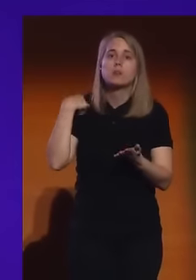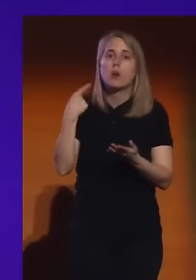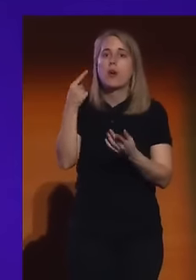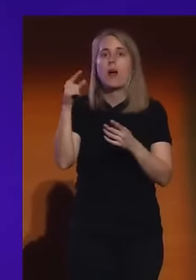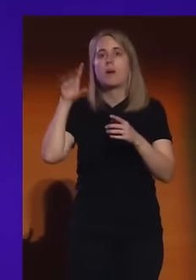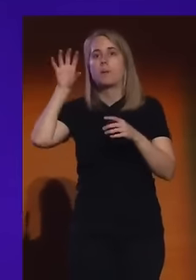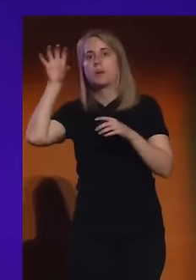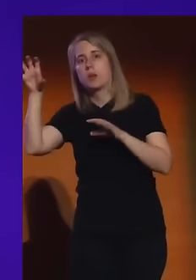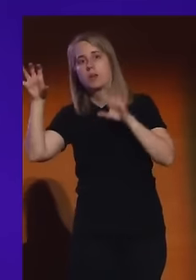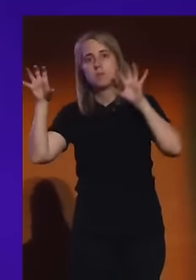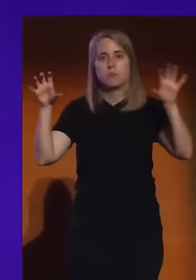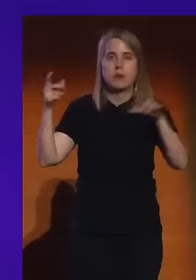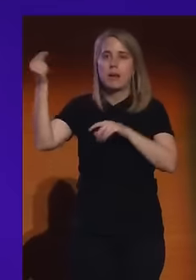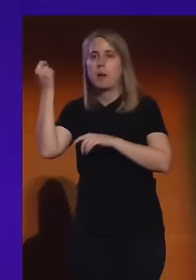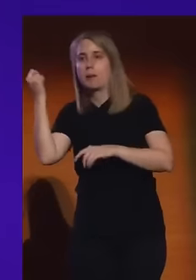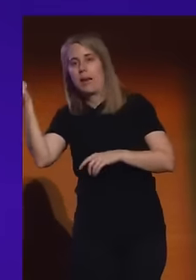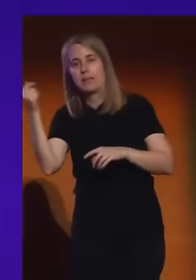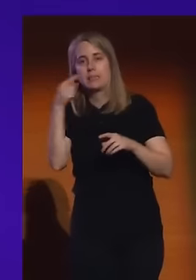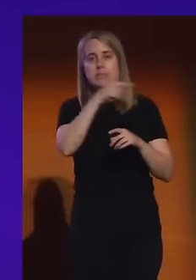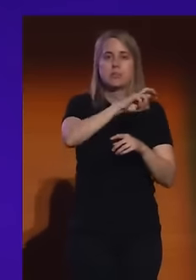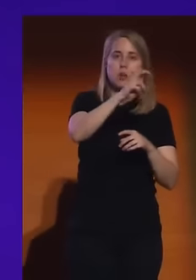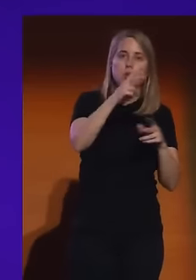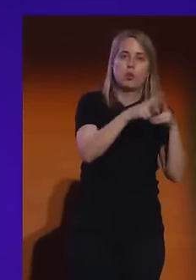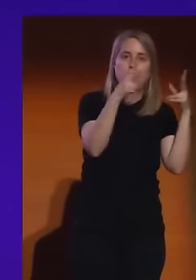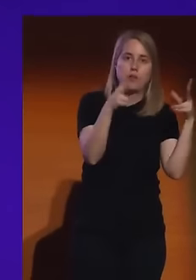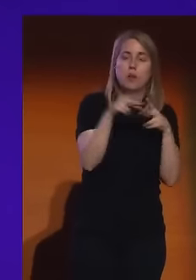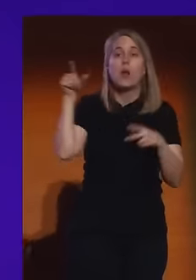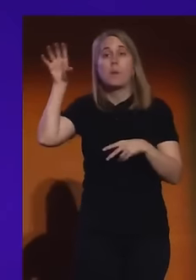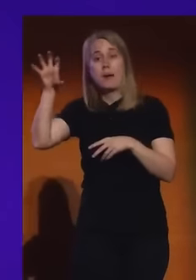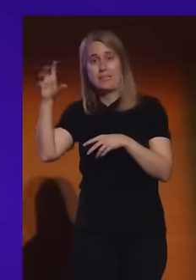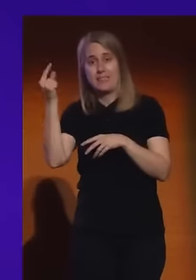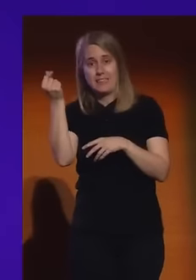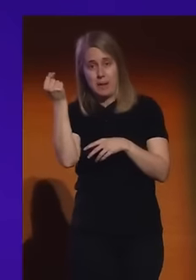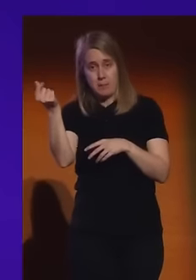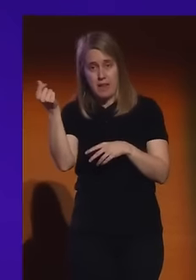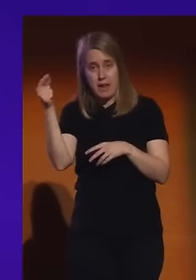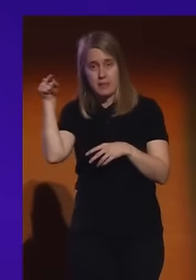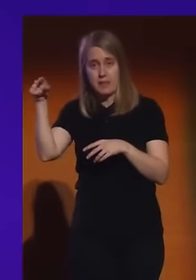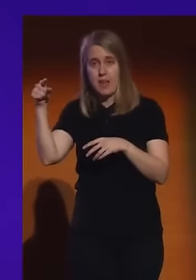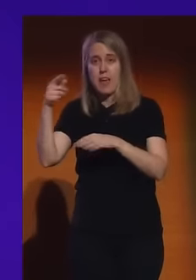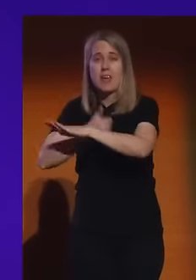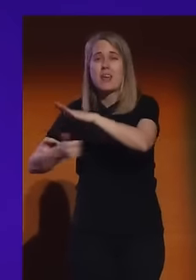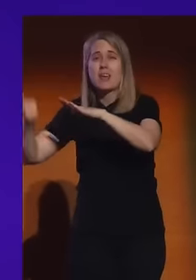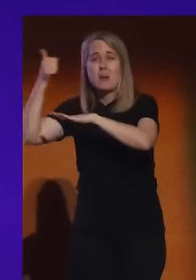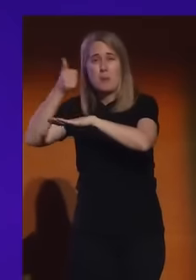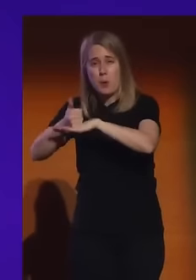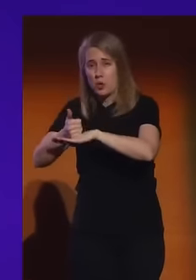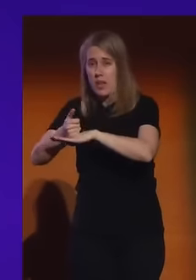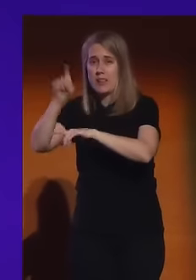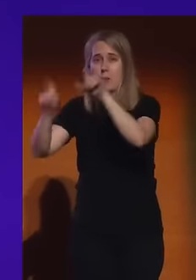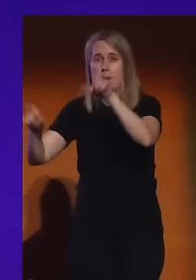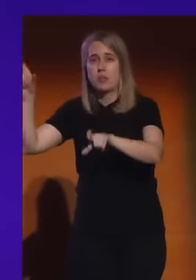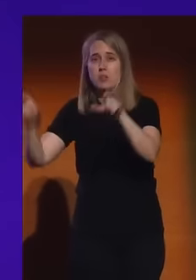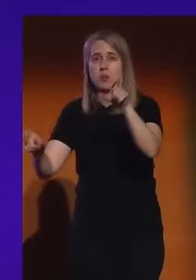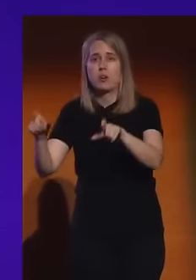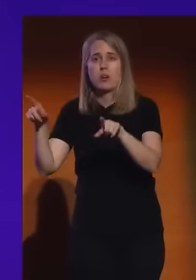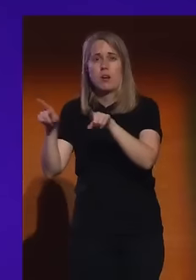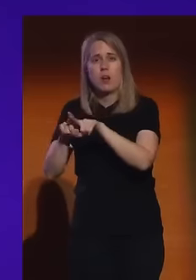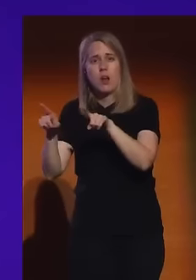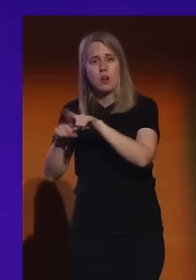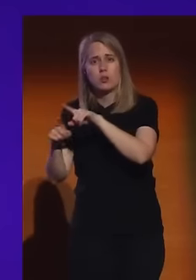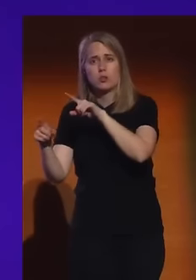socialistas y los capitalistas era que en los países capitalistas el órgano más importante para la gente eran los